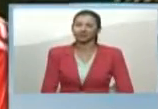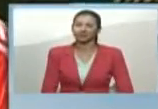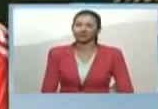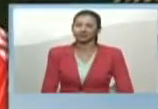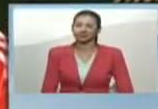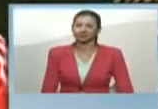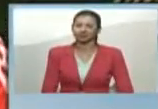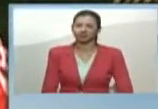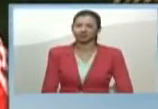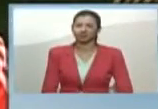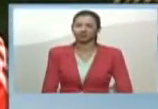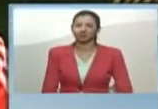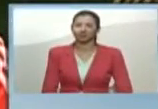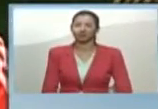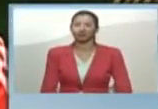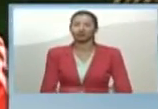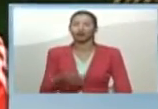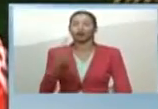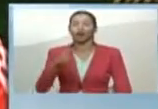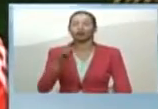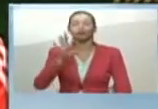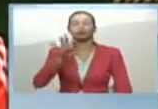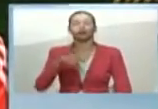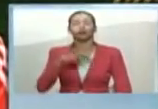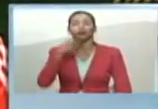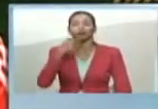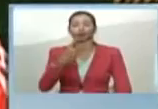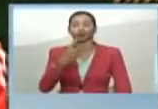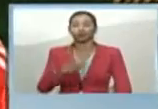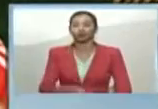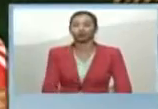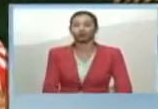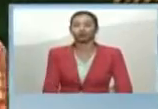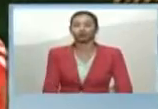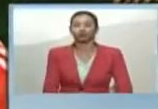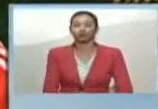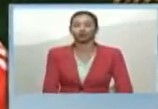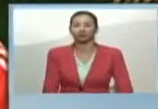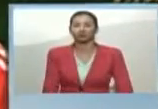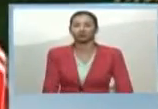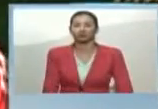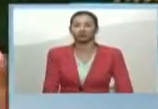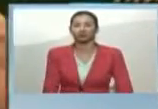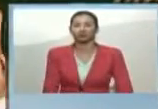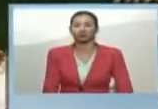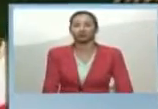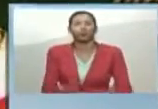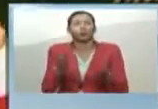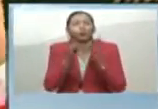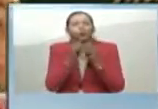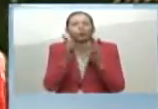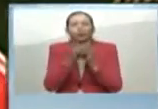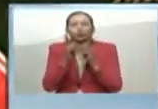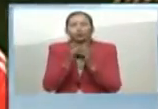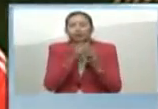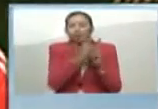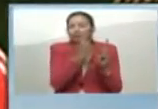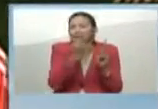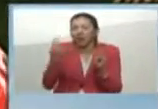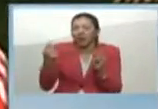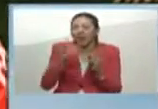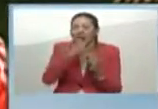Aquí tenemos 5 voceros. Yo les voy a proponer que los 5 hablen de manera continua,